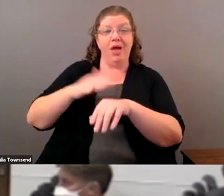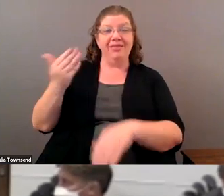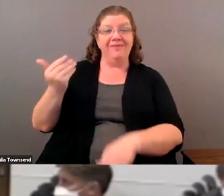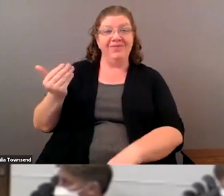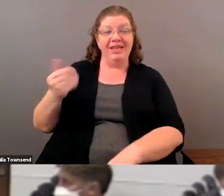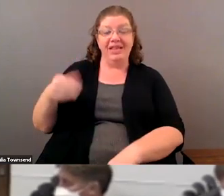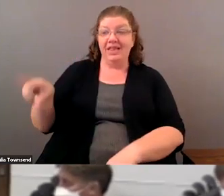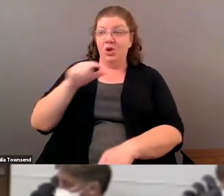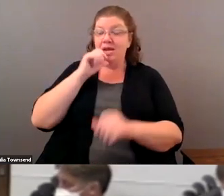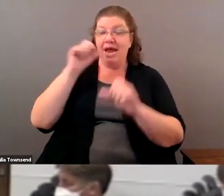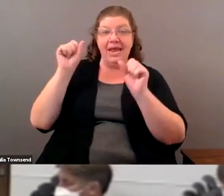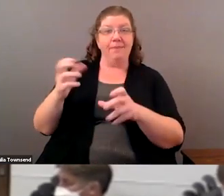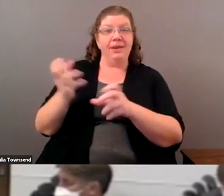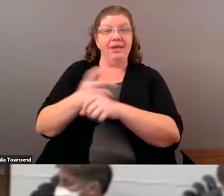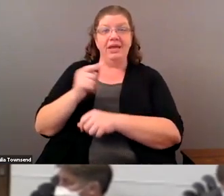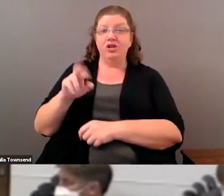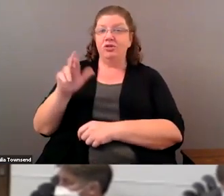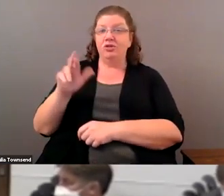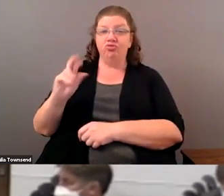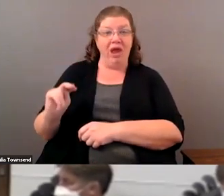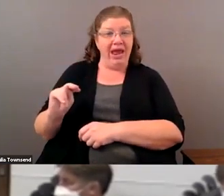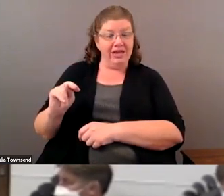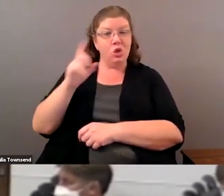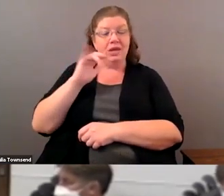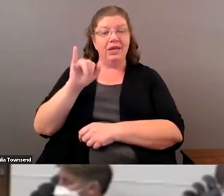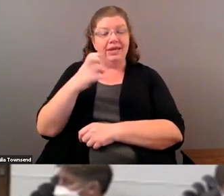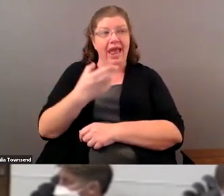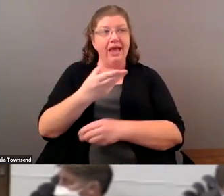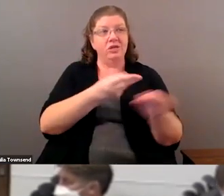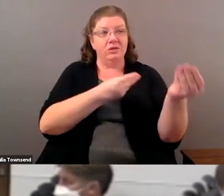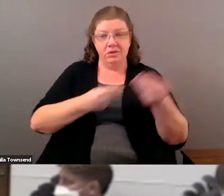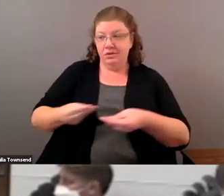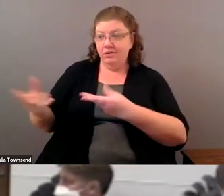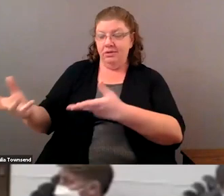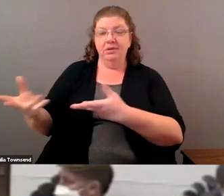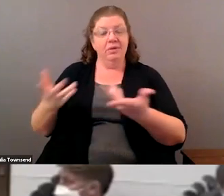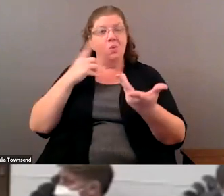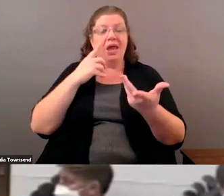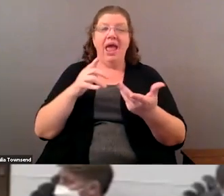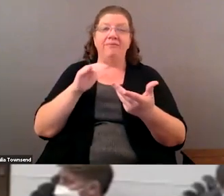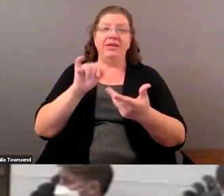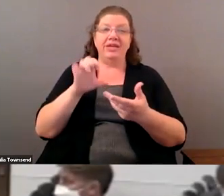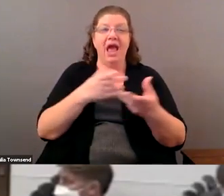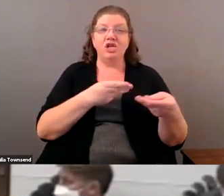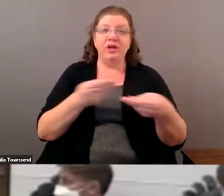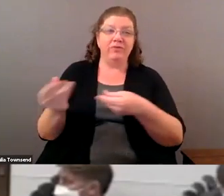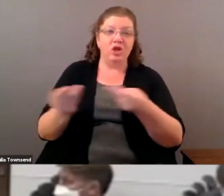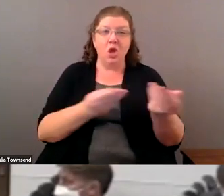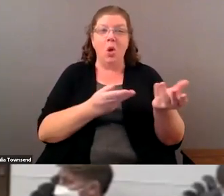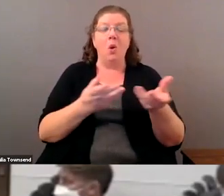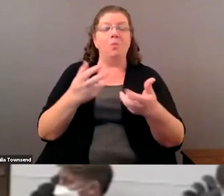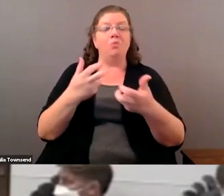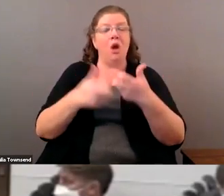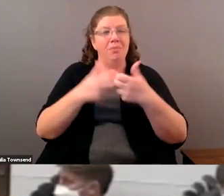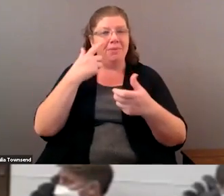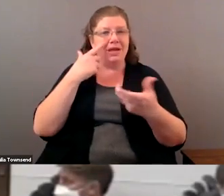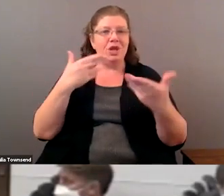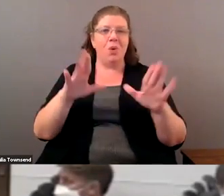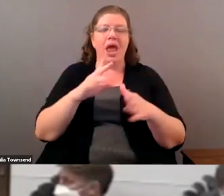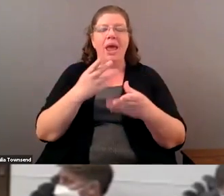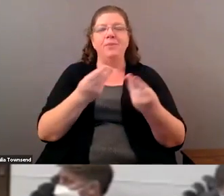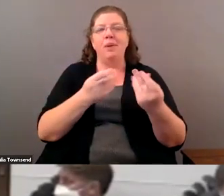también tenemos que hacer esto para asegurar que les paguemos a las escuelas charters el día 15 de cada mes